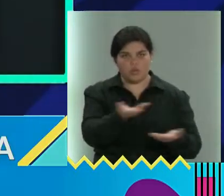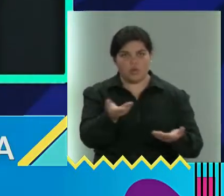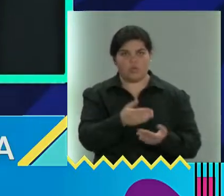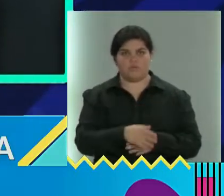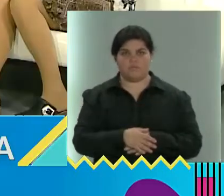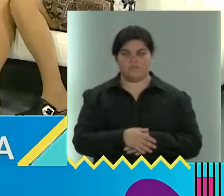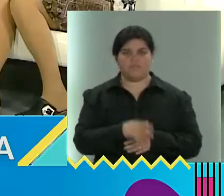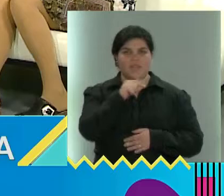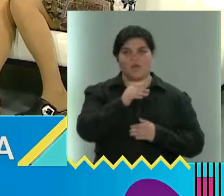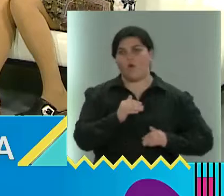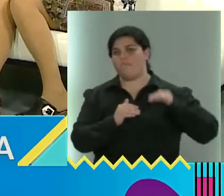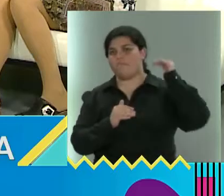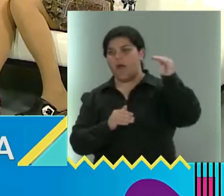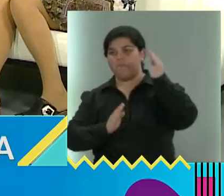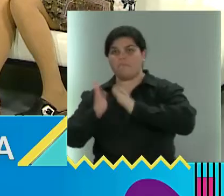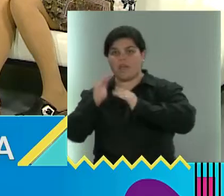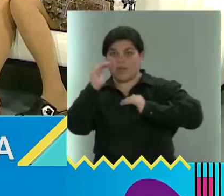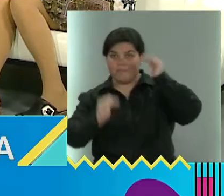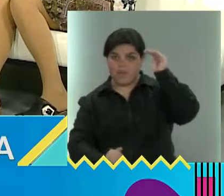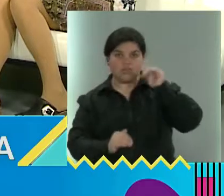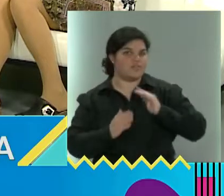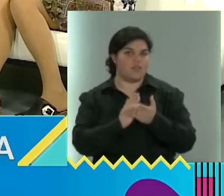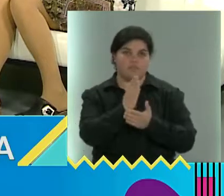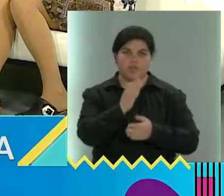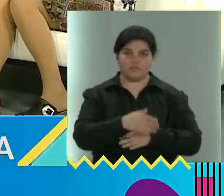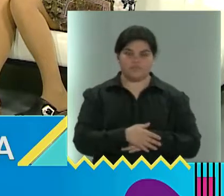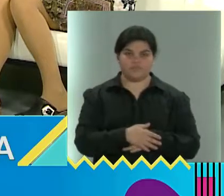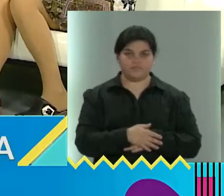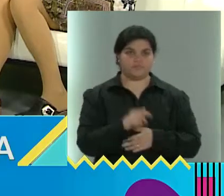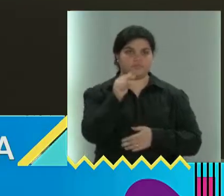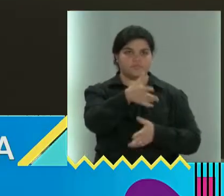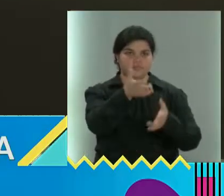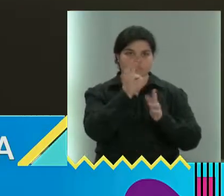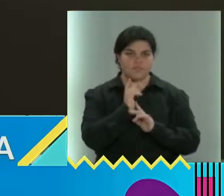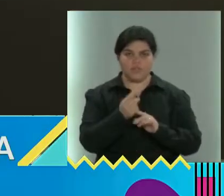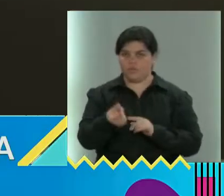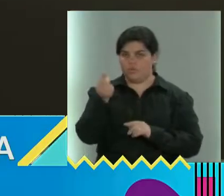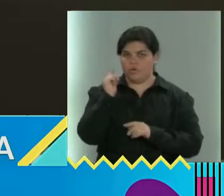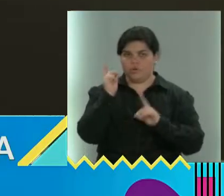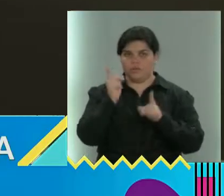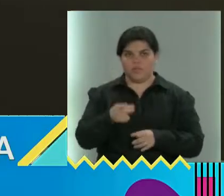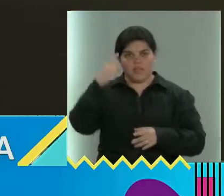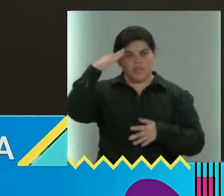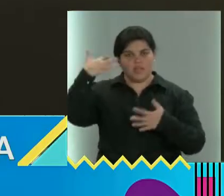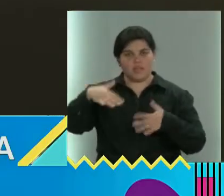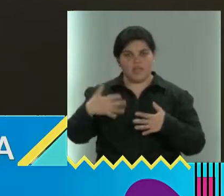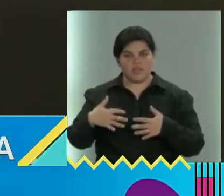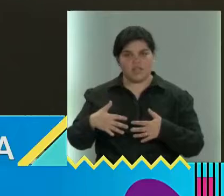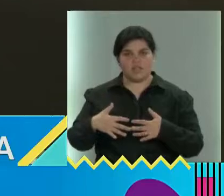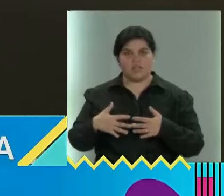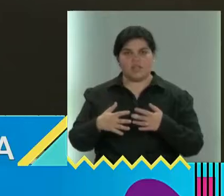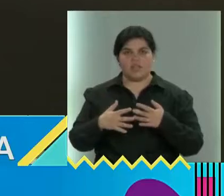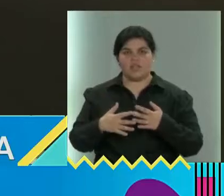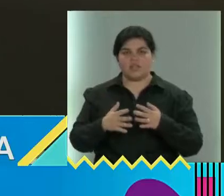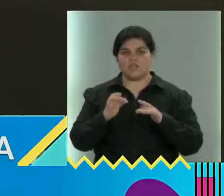máquina. Bueno, me estás haciendo recordar un programa que tuvimos hace muy poquito de inteligencia artificial, donde llegamos